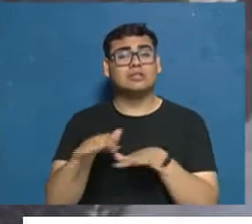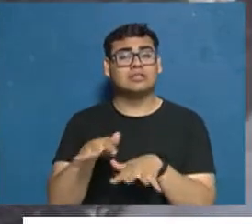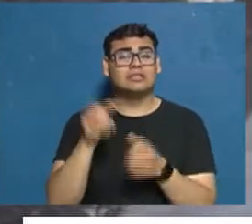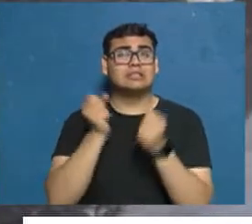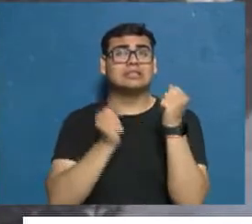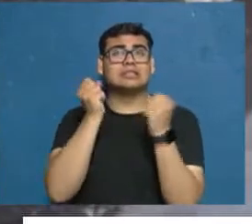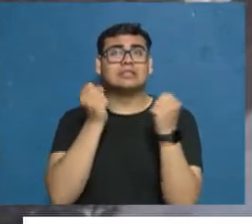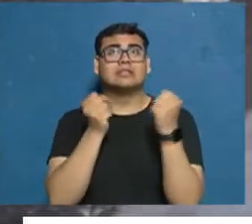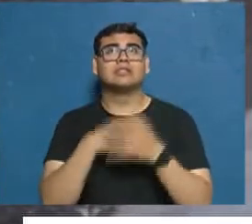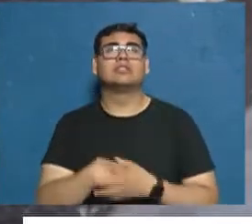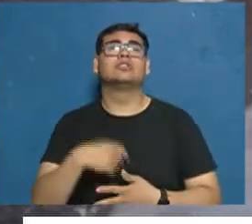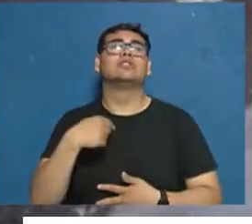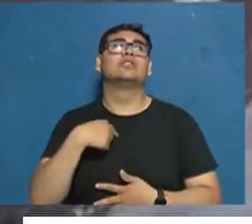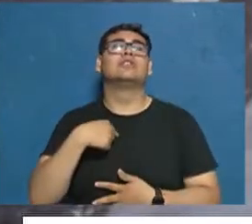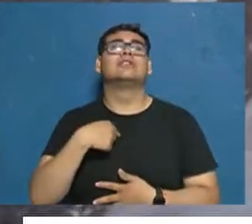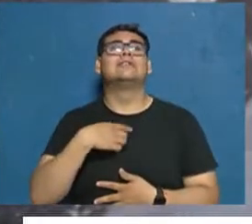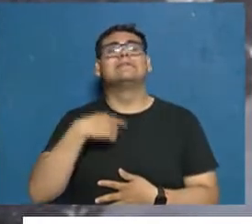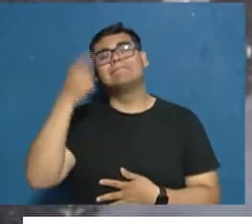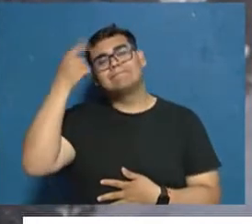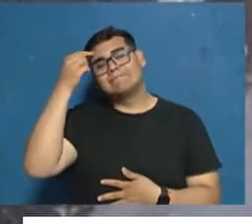mucha esperanza,